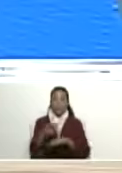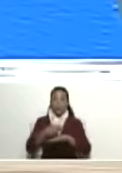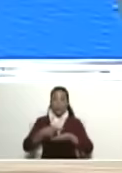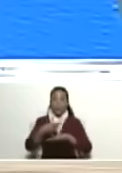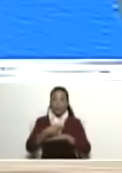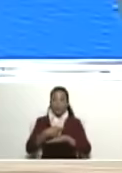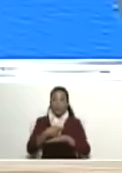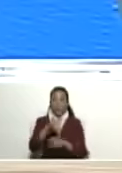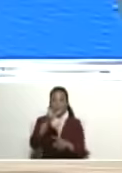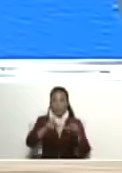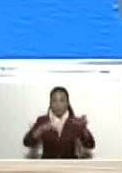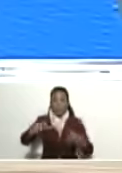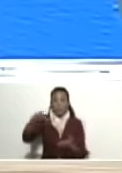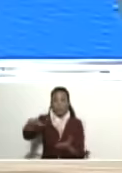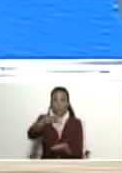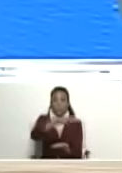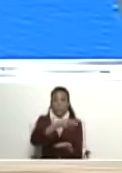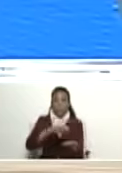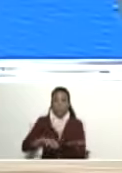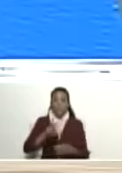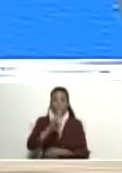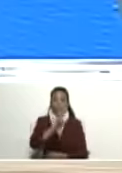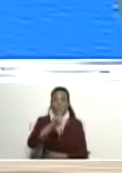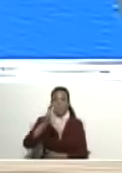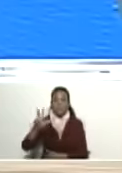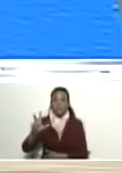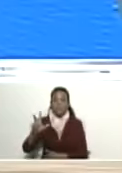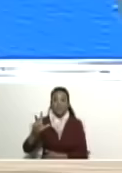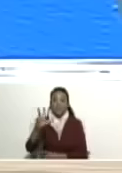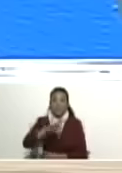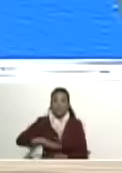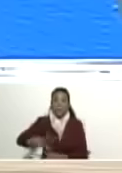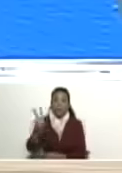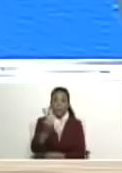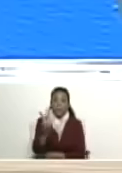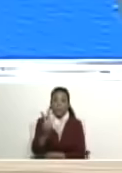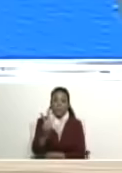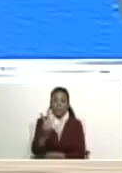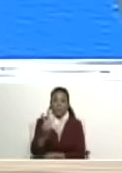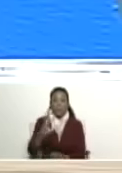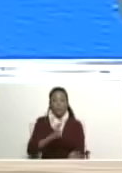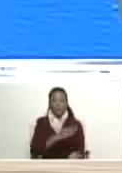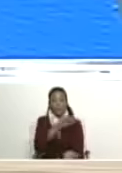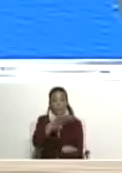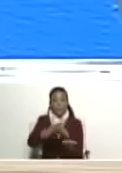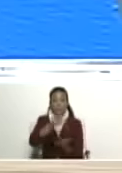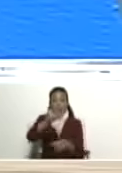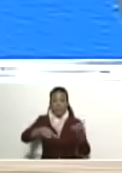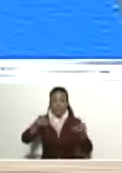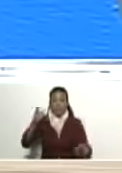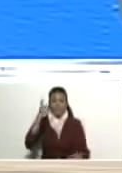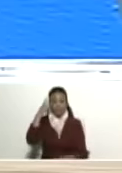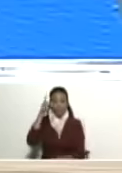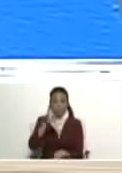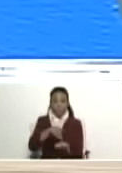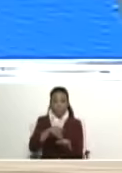gobernadores de los 23 estados del país presentes,